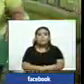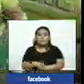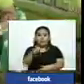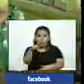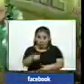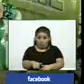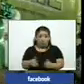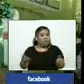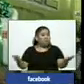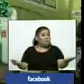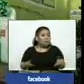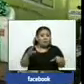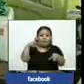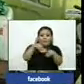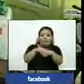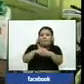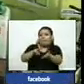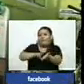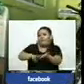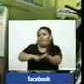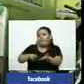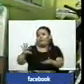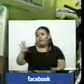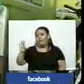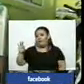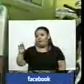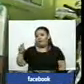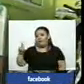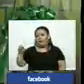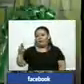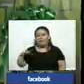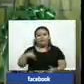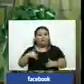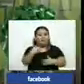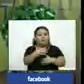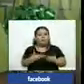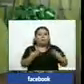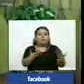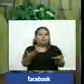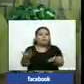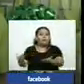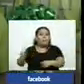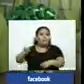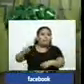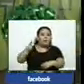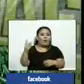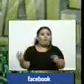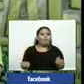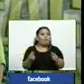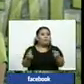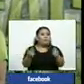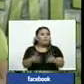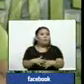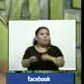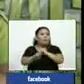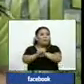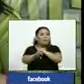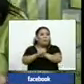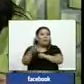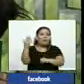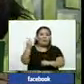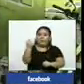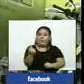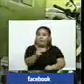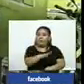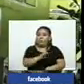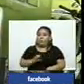Este día, el sistema Fedecrédito realizó la entrega de premios del primer sorteo de Gana Fácil, la promoción de los